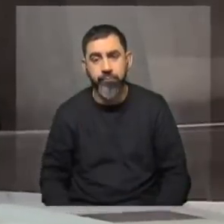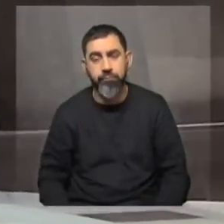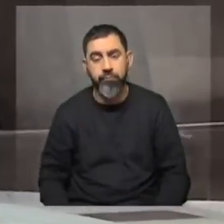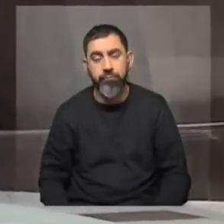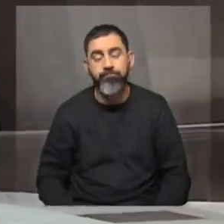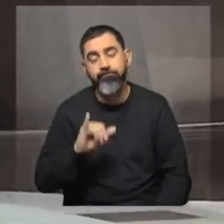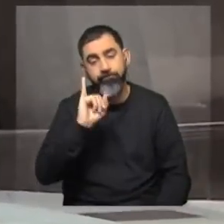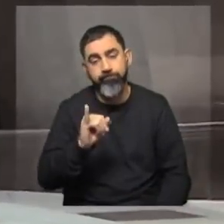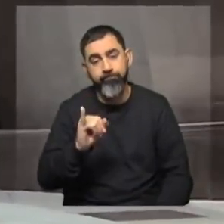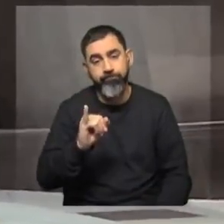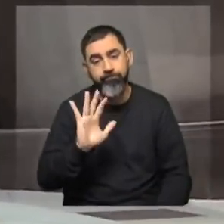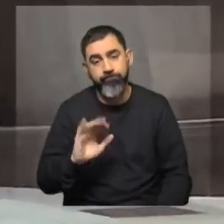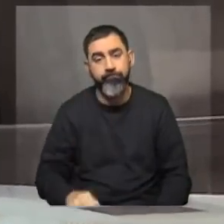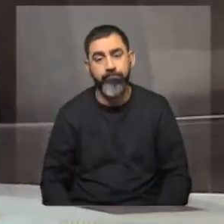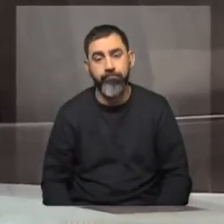sí